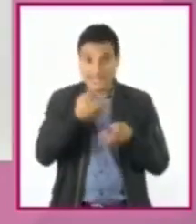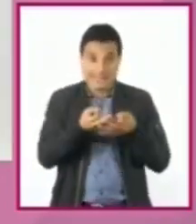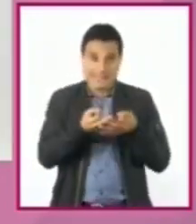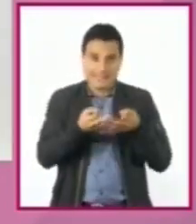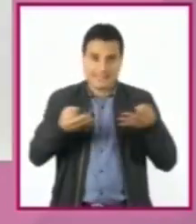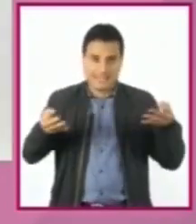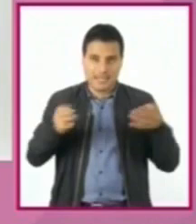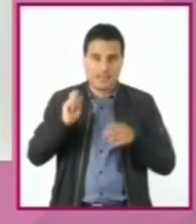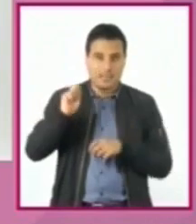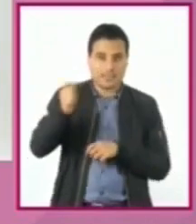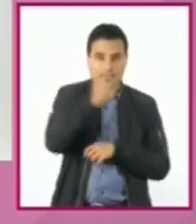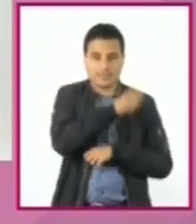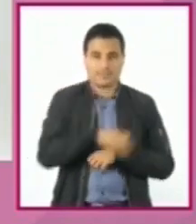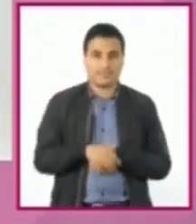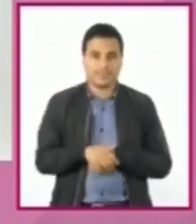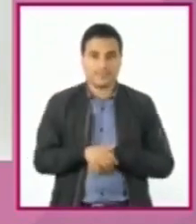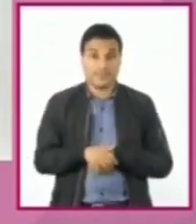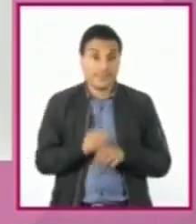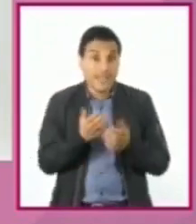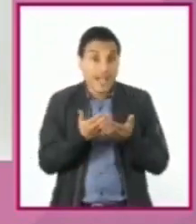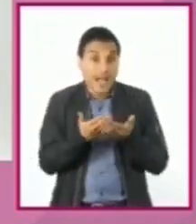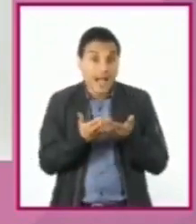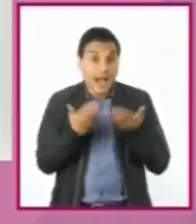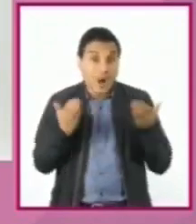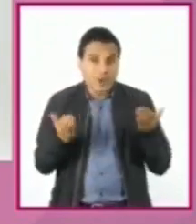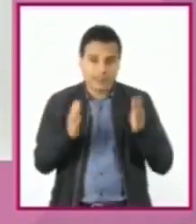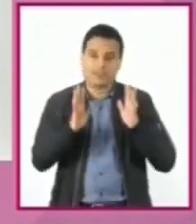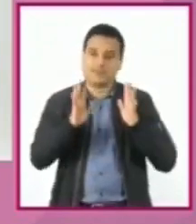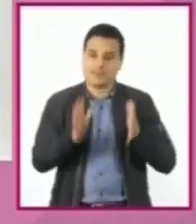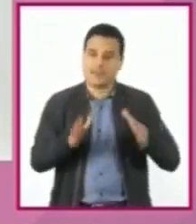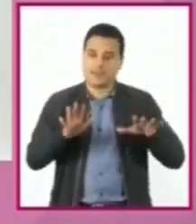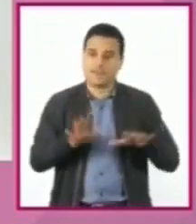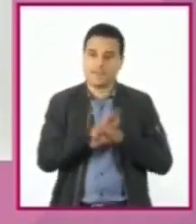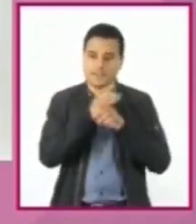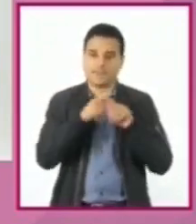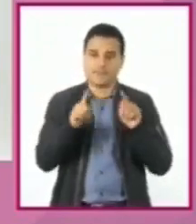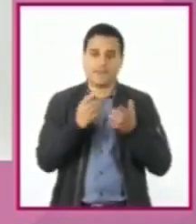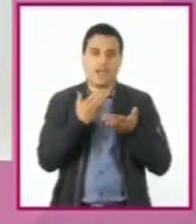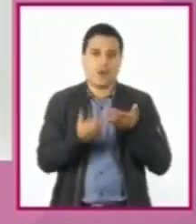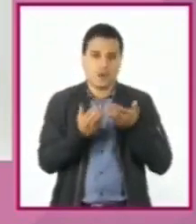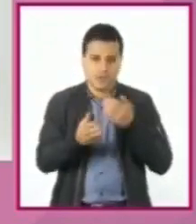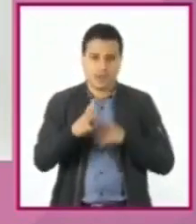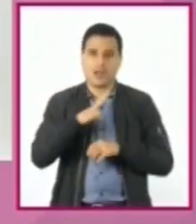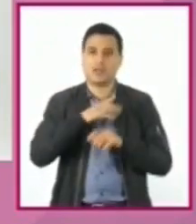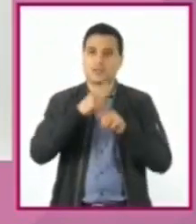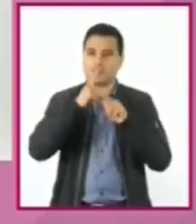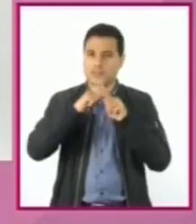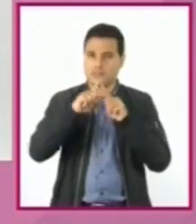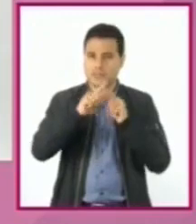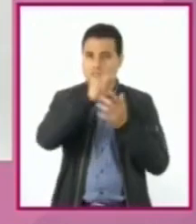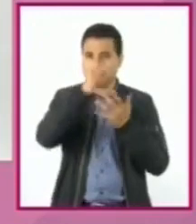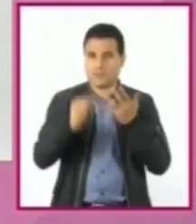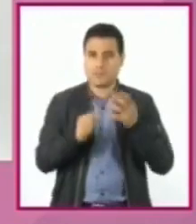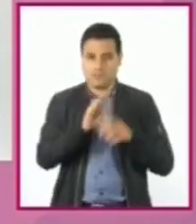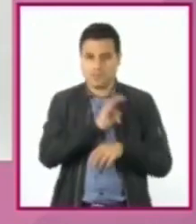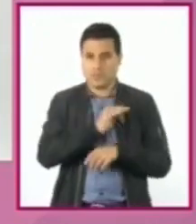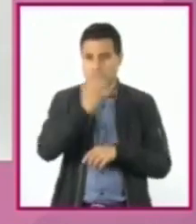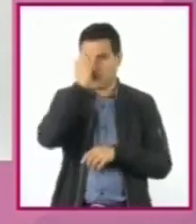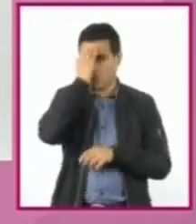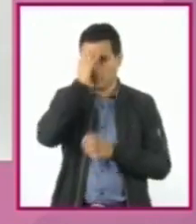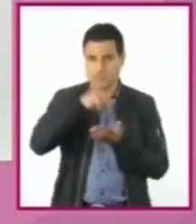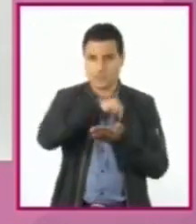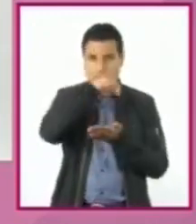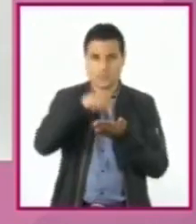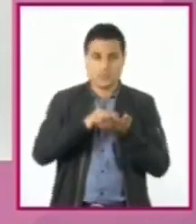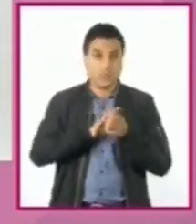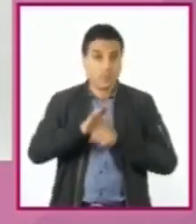dominaban. Hoy en día esas cosas han cambiado. Actualmente se usan diversos medios para conocer el espacio geográfico, tales